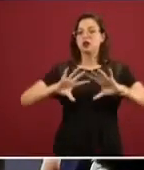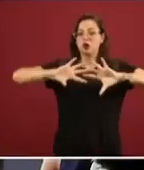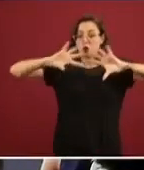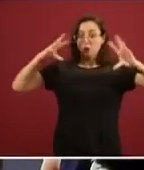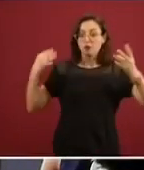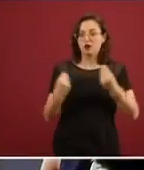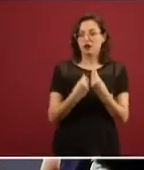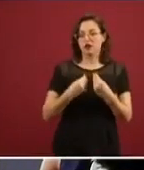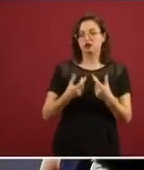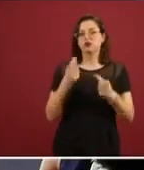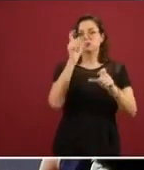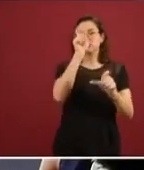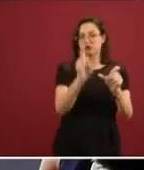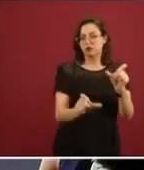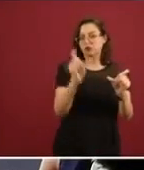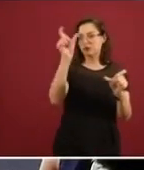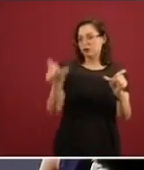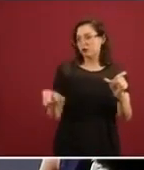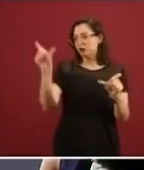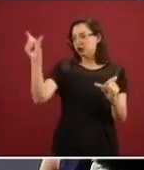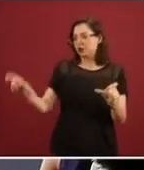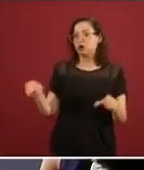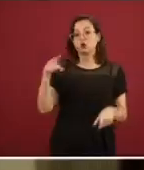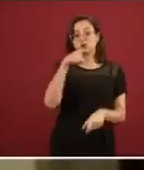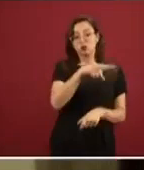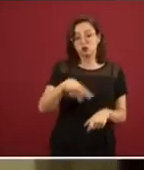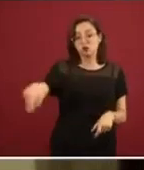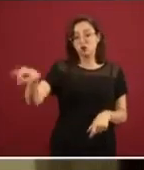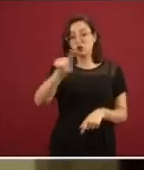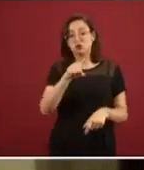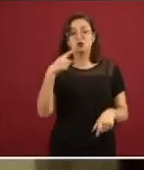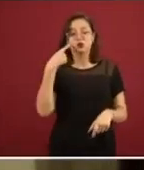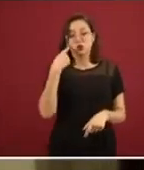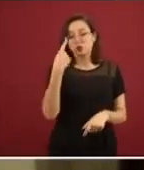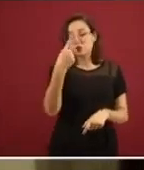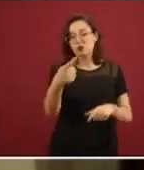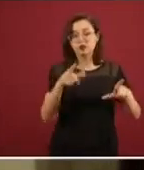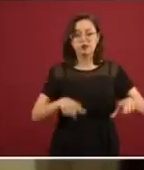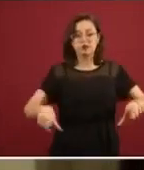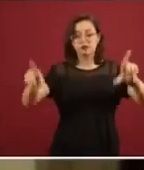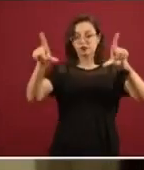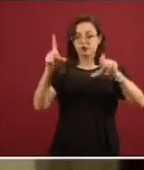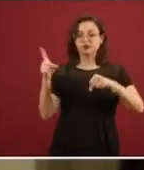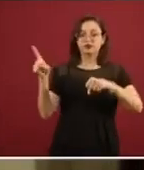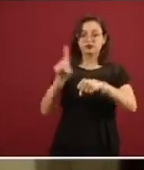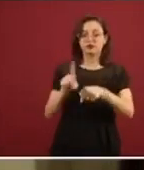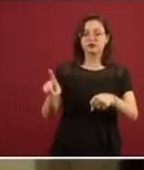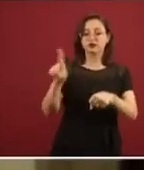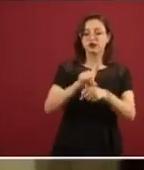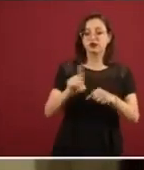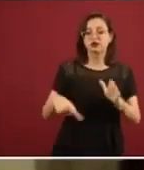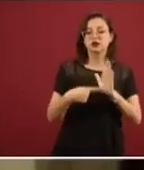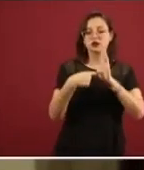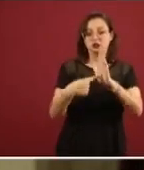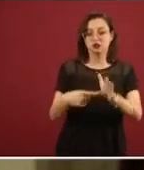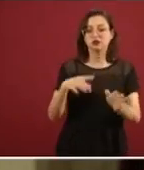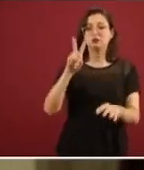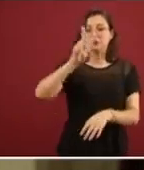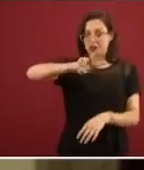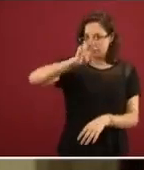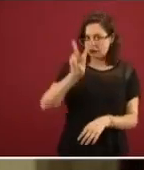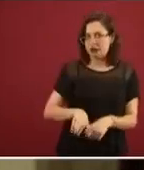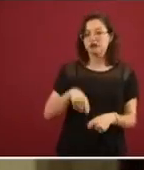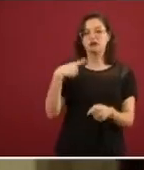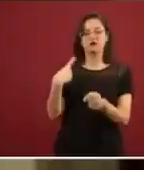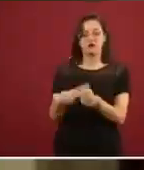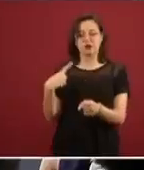estamos tomando. Las presentaciones que ustedes ven y la estadística que presentamos aquí todas las noches está en base a la columna de confirmados, es decir,